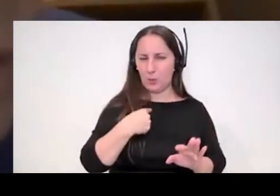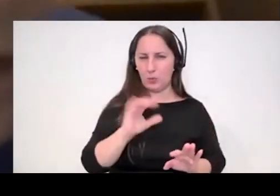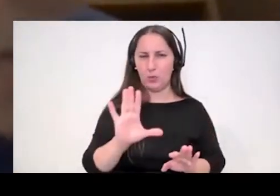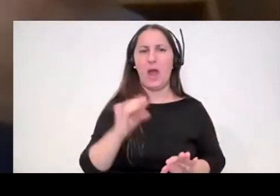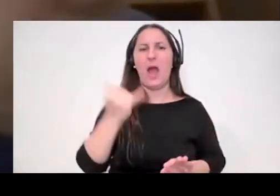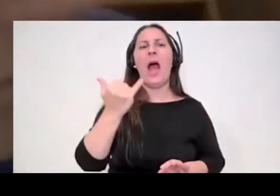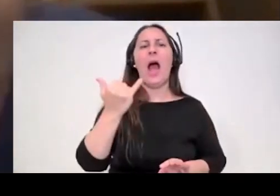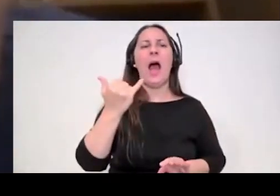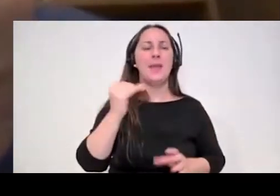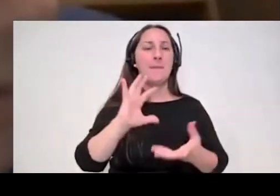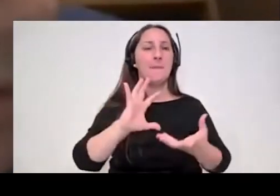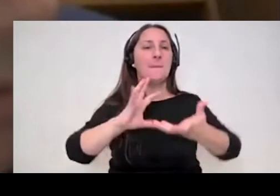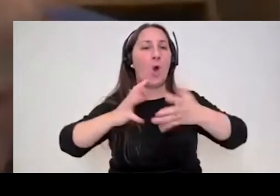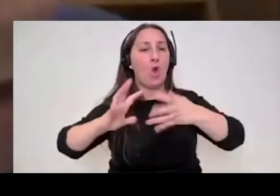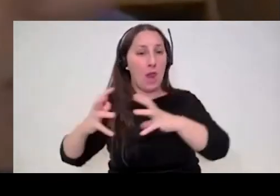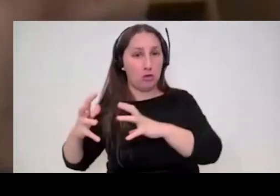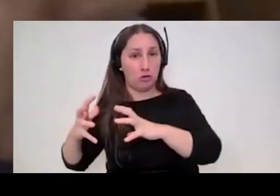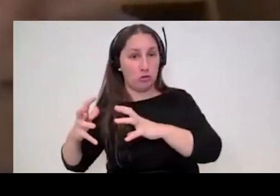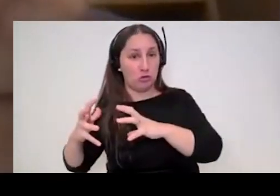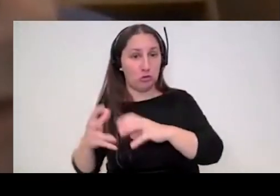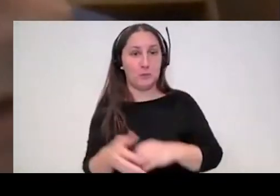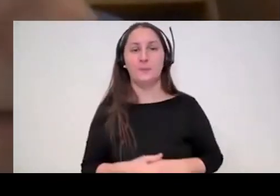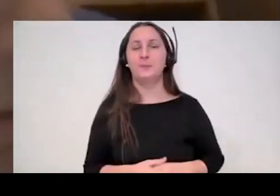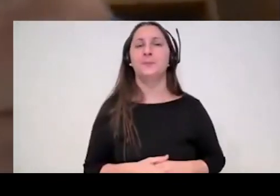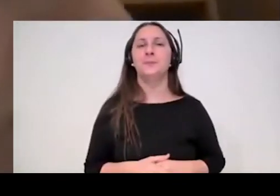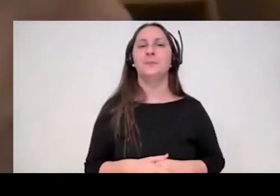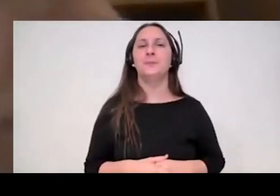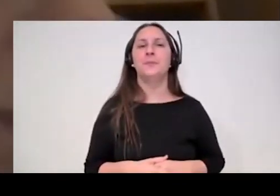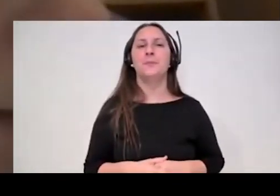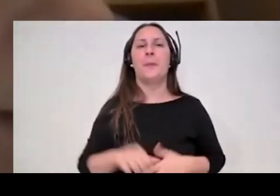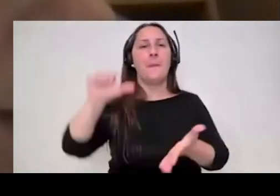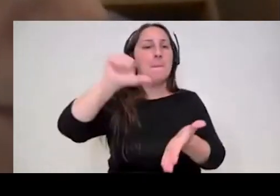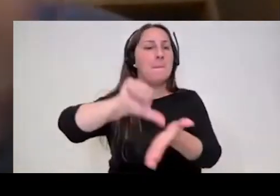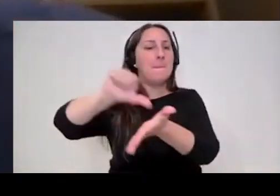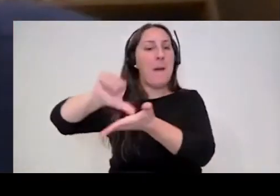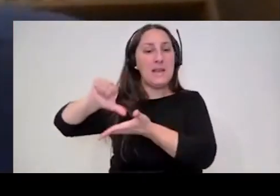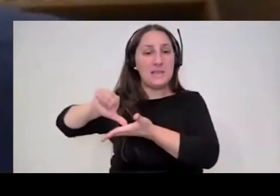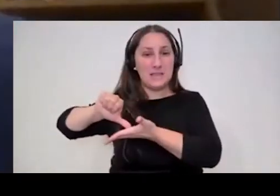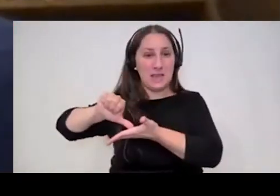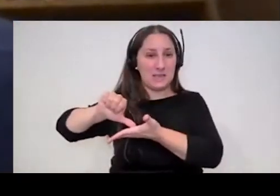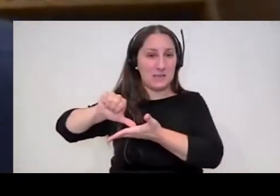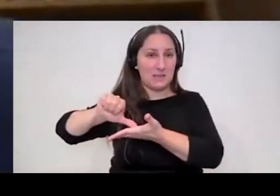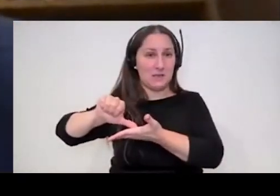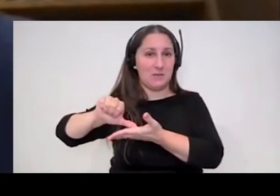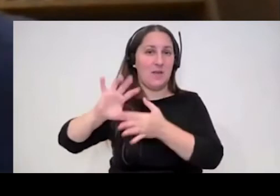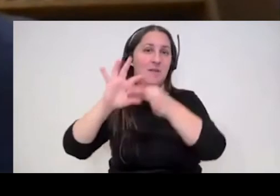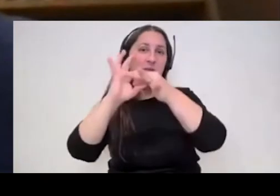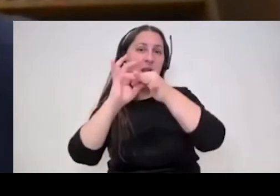modelos, a ver, en los países, la mayoría de los países de la Unión